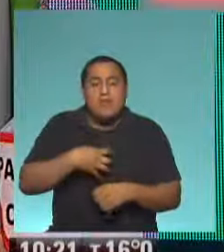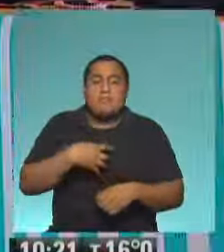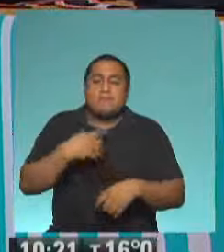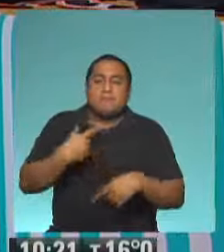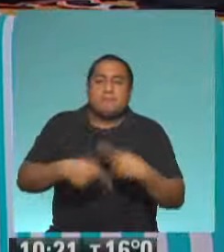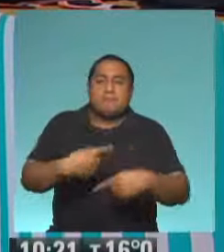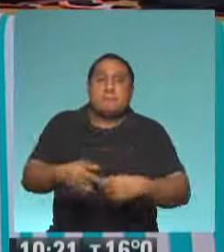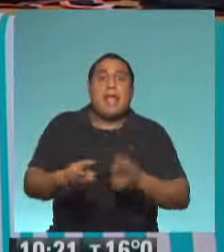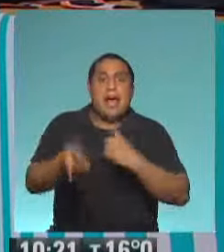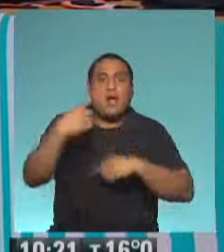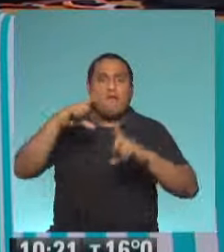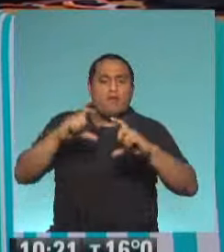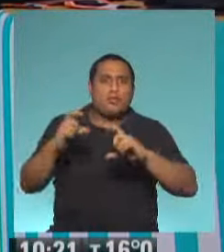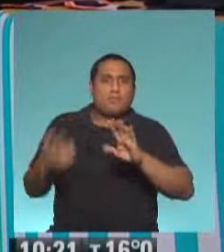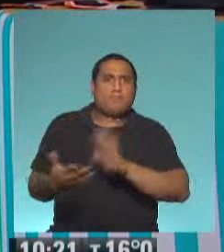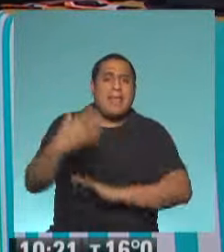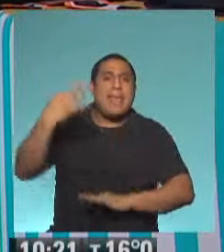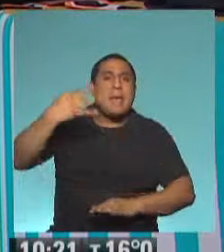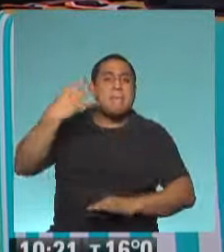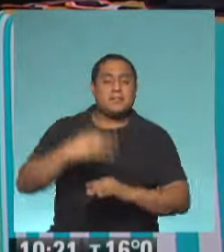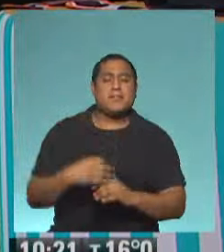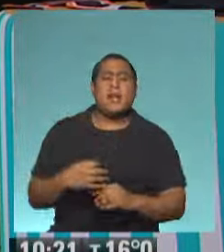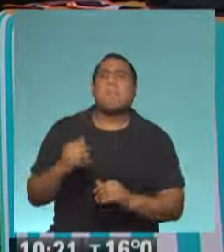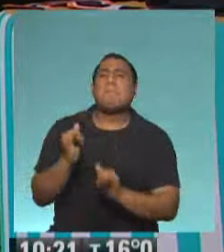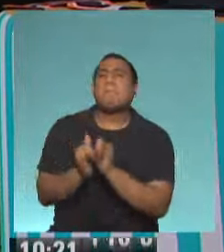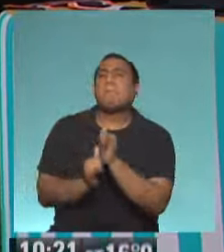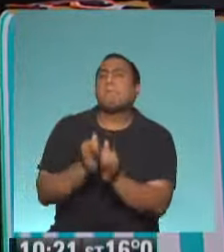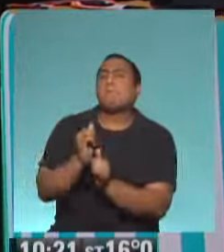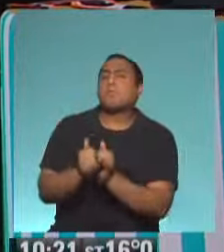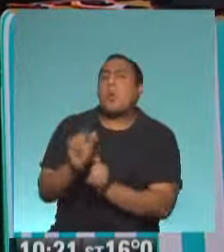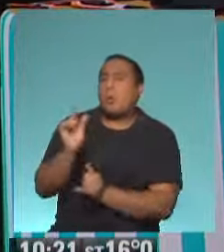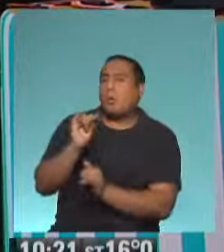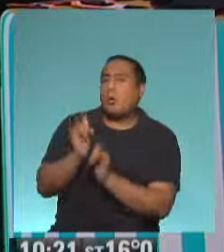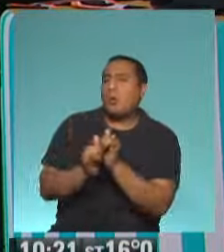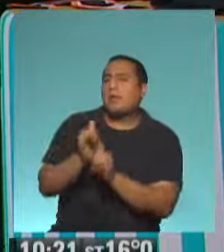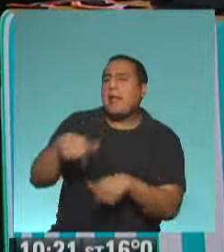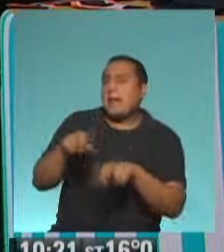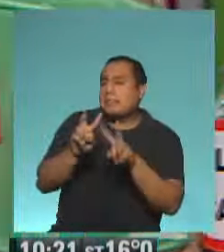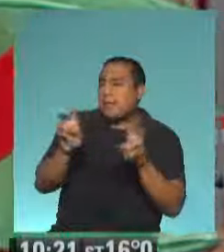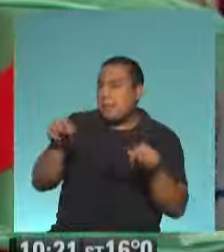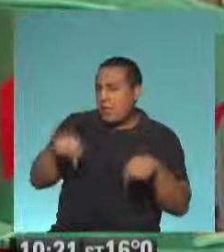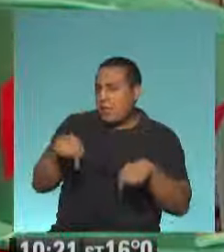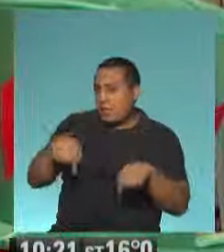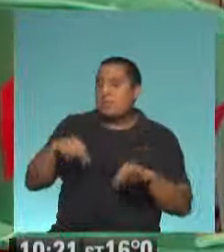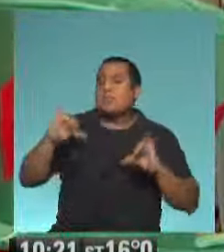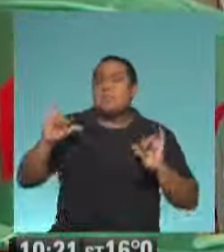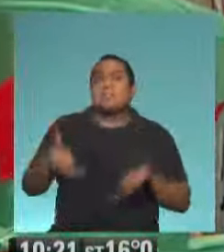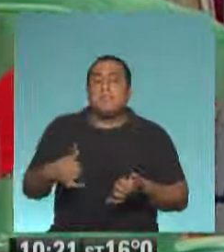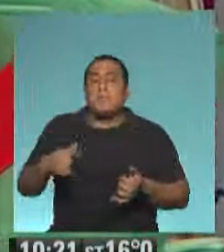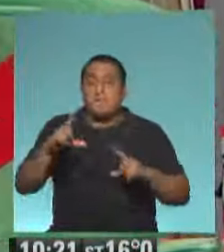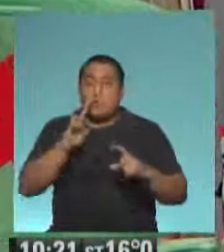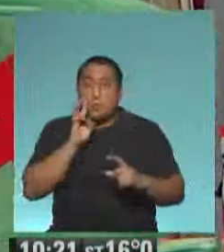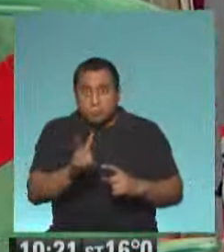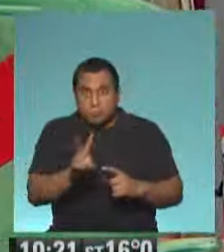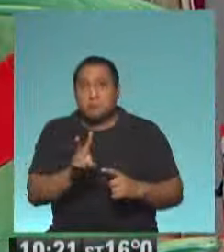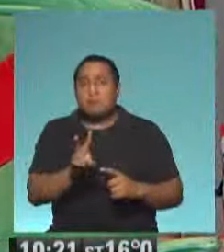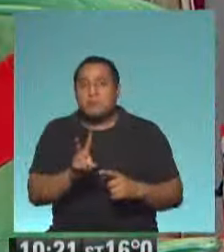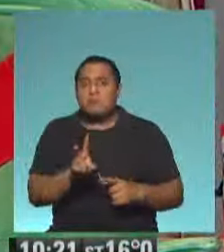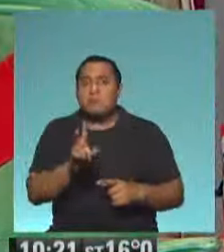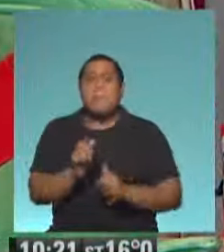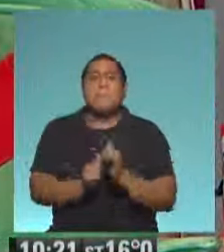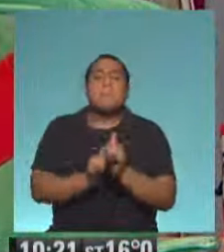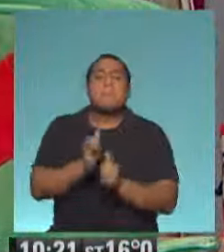llegado una foto muy especial de una amiga que nos adelantaba un poquito el tema de hoy, ¿es verdad? Es verdad, dijimos cuando vimos esa foto les contamos que hoy